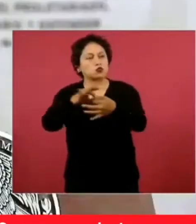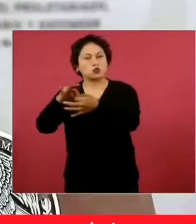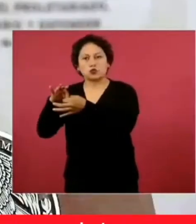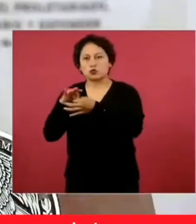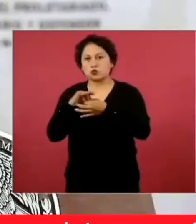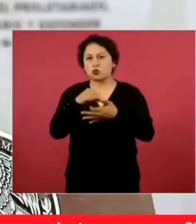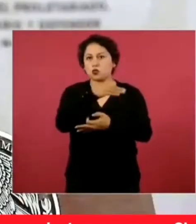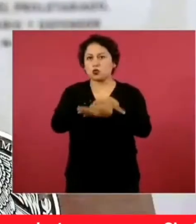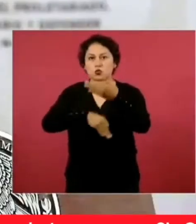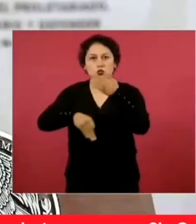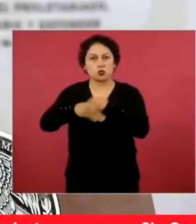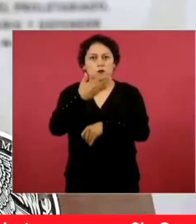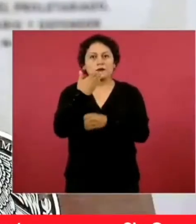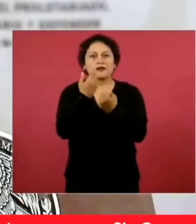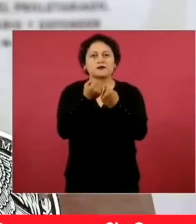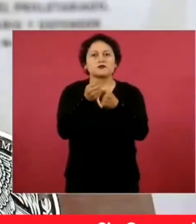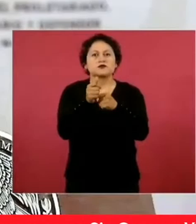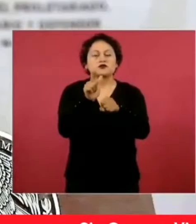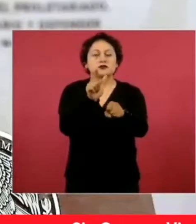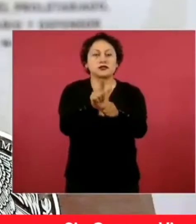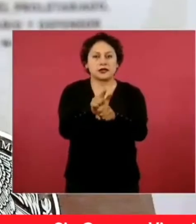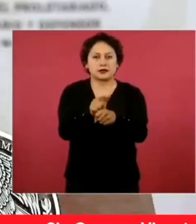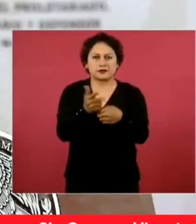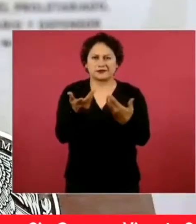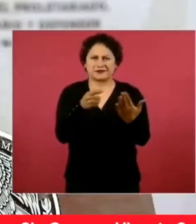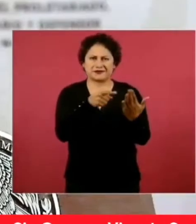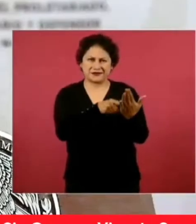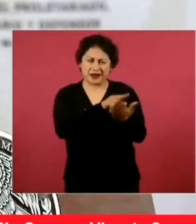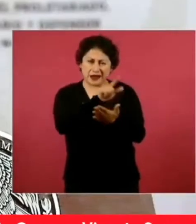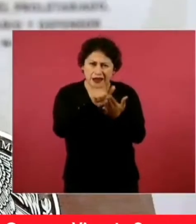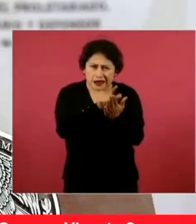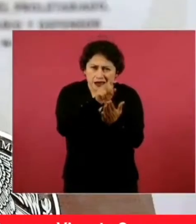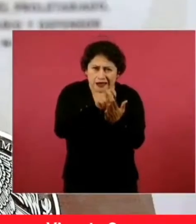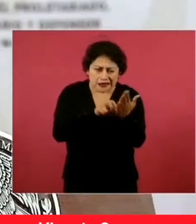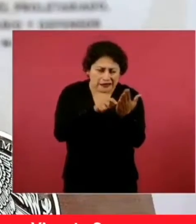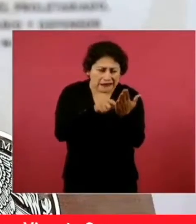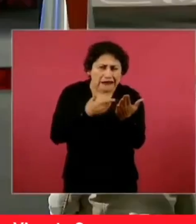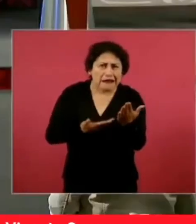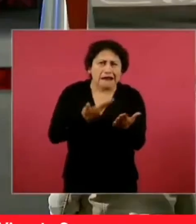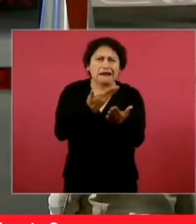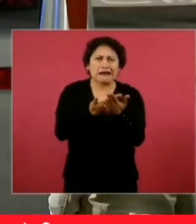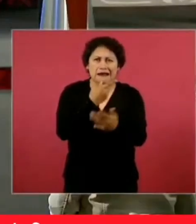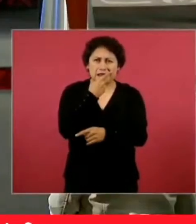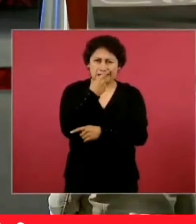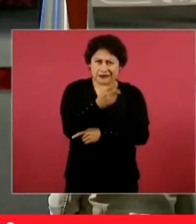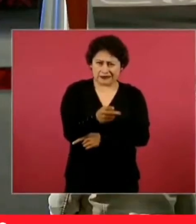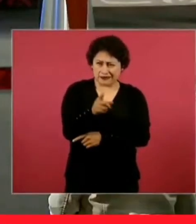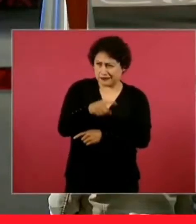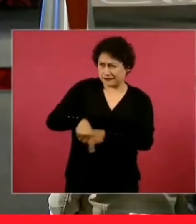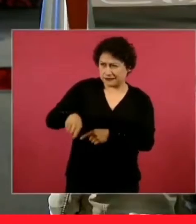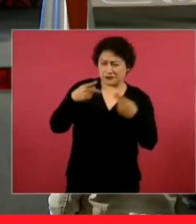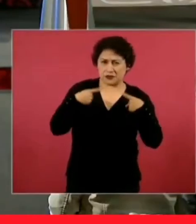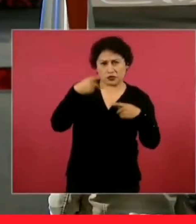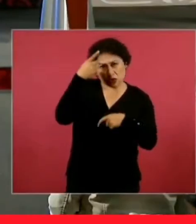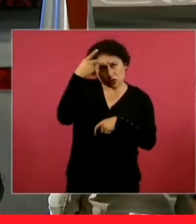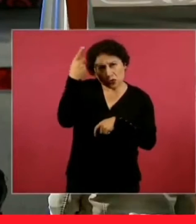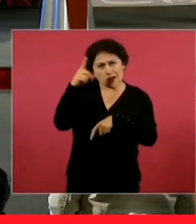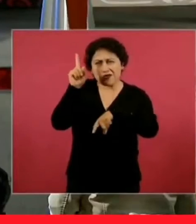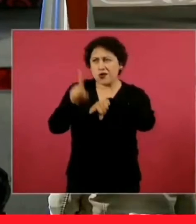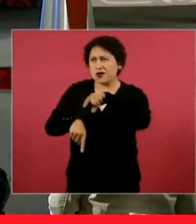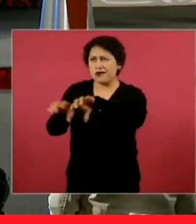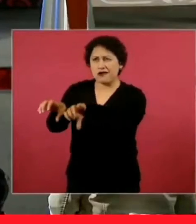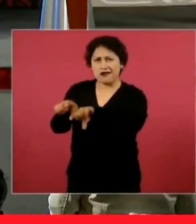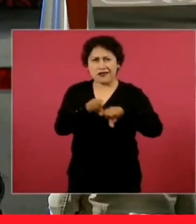En ningún lado dice que se expropiará la propiedad privada o que la gente no pueda adquirir más de una